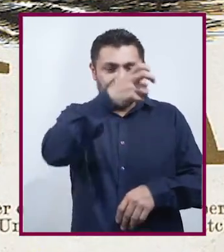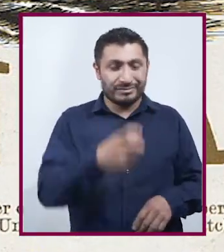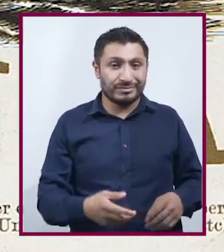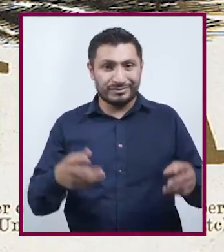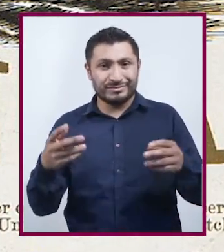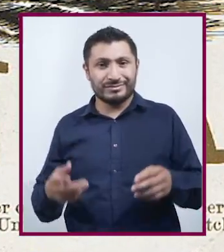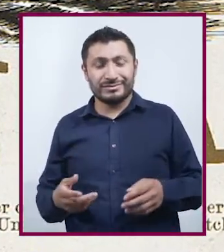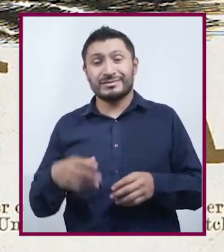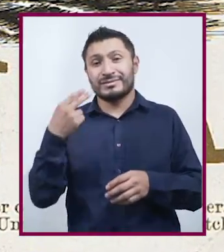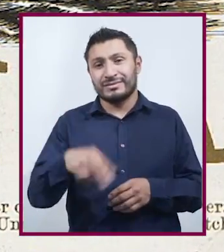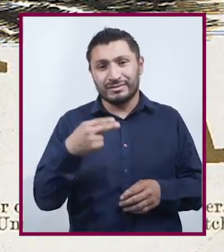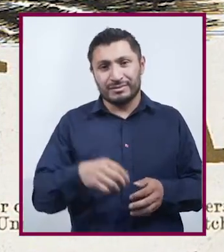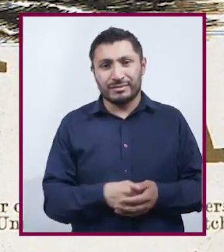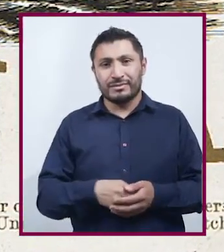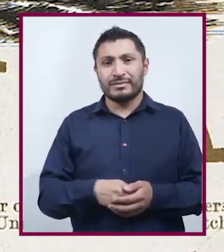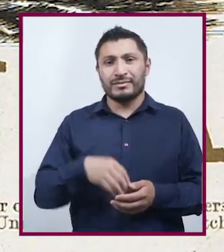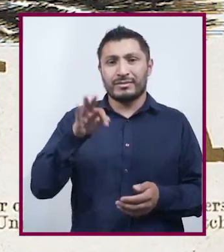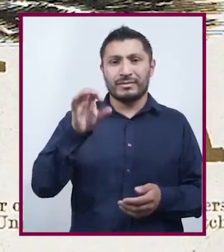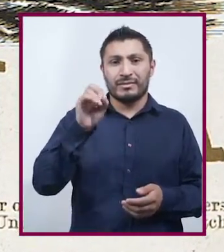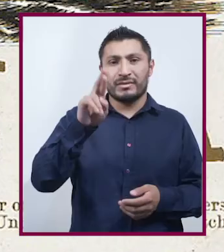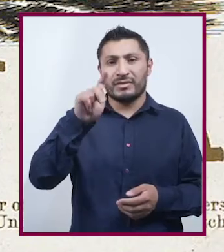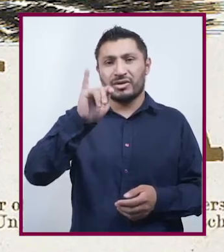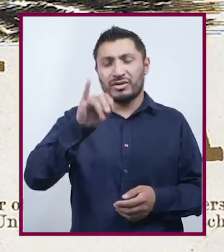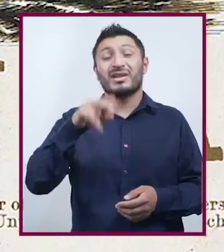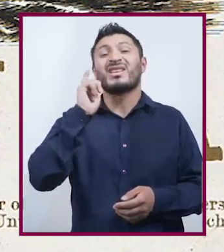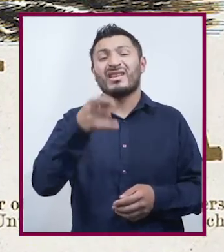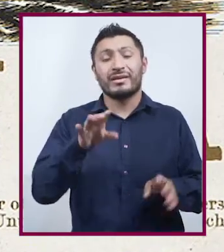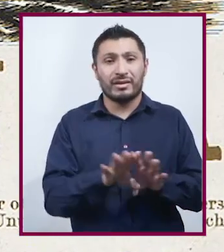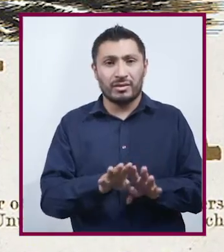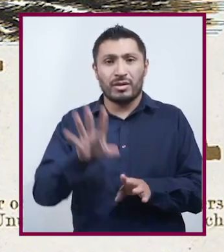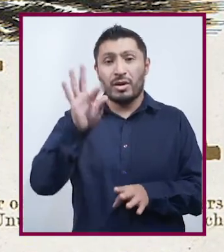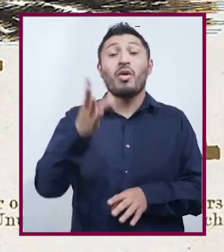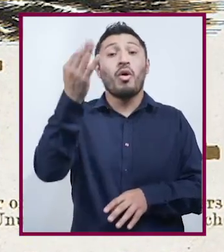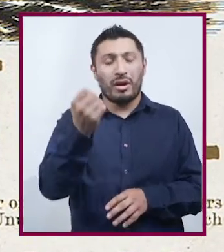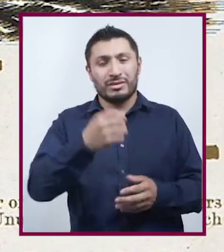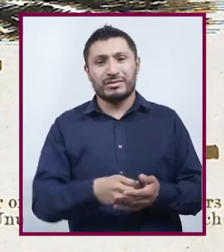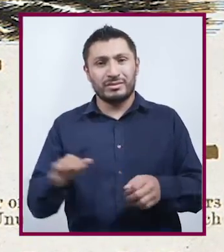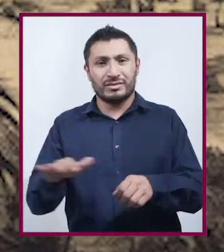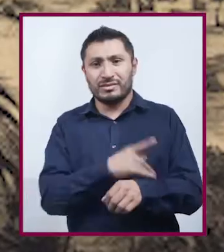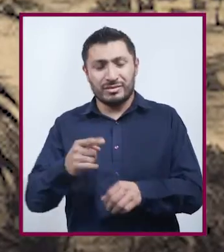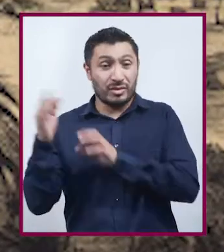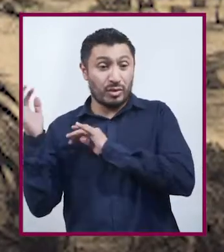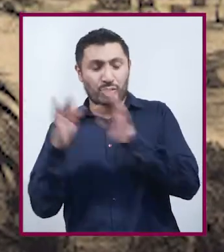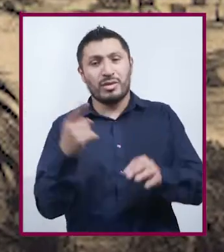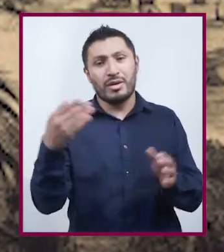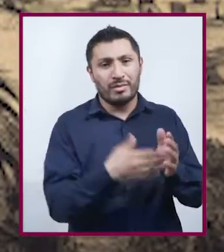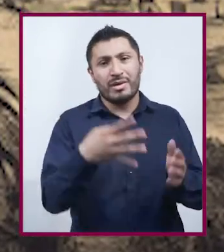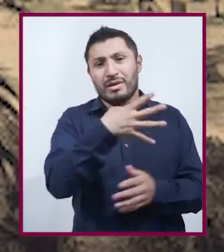aquella avalancha humana se les llamó los 49ers, es decir, los del 49, por haber llegado